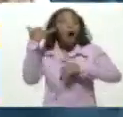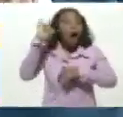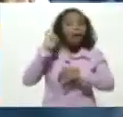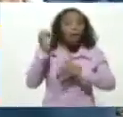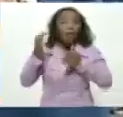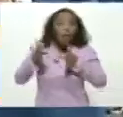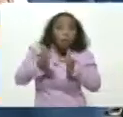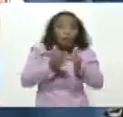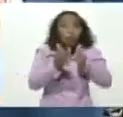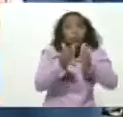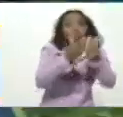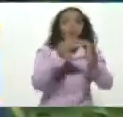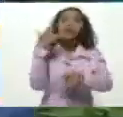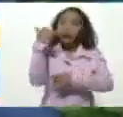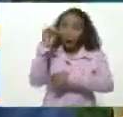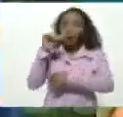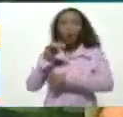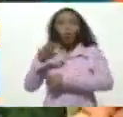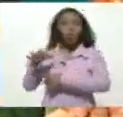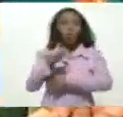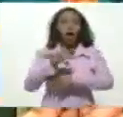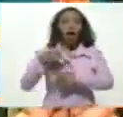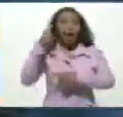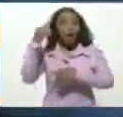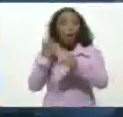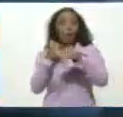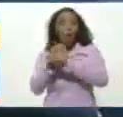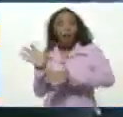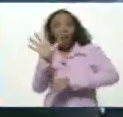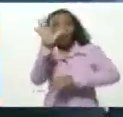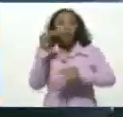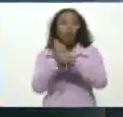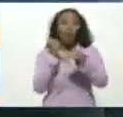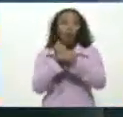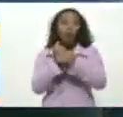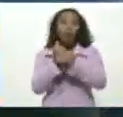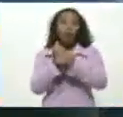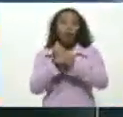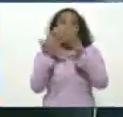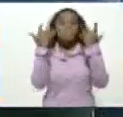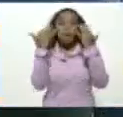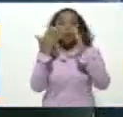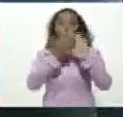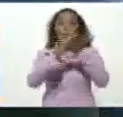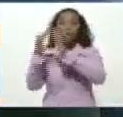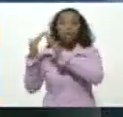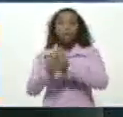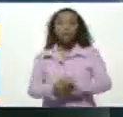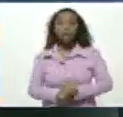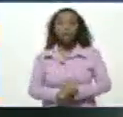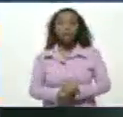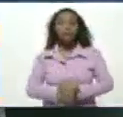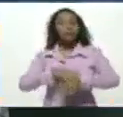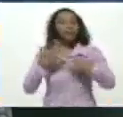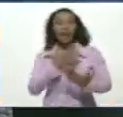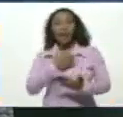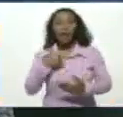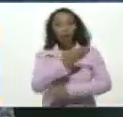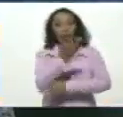para hacer la ruta? Sí, tenemos una carretera igual que la de Galipán. Ah, bueno. Hecha por manos comunitarias. Correcto. ¿Y qué quieren ustedes?